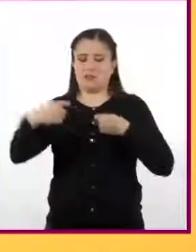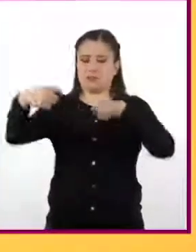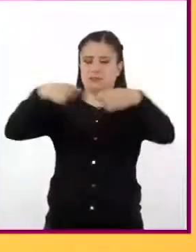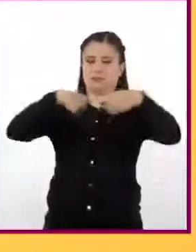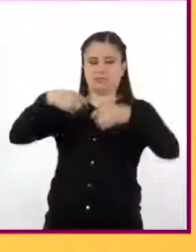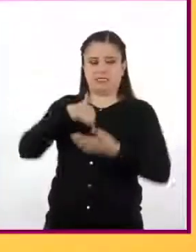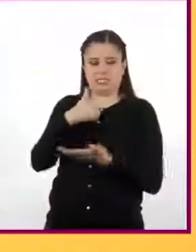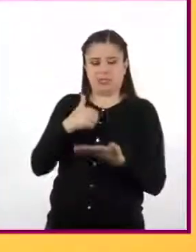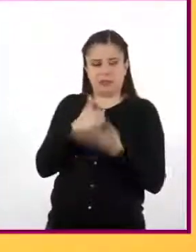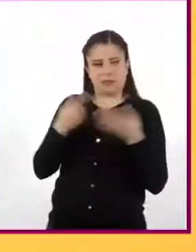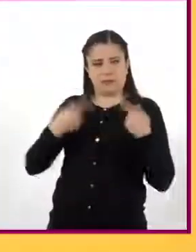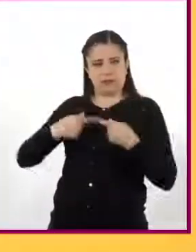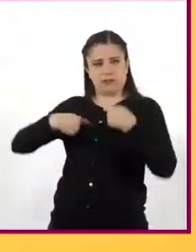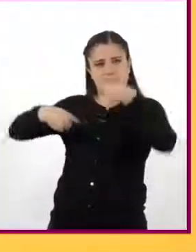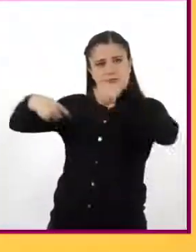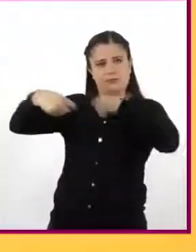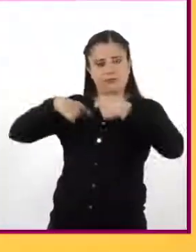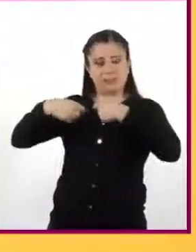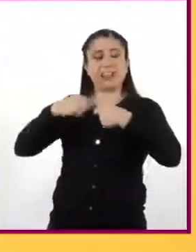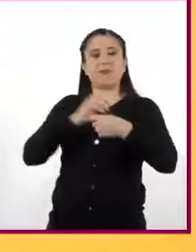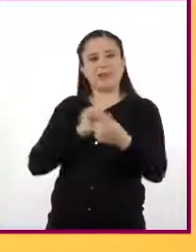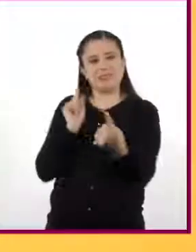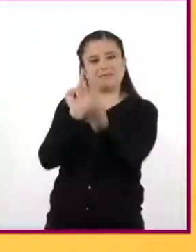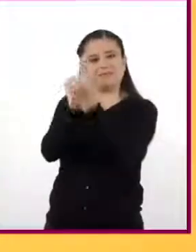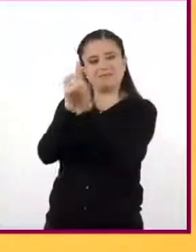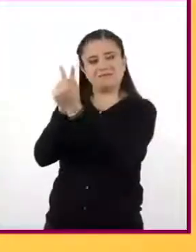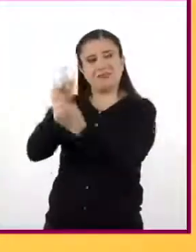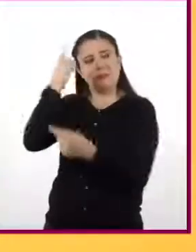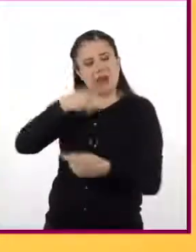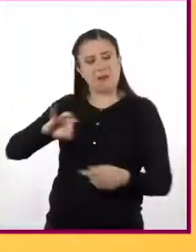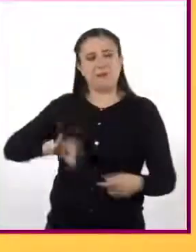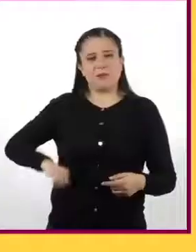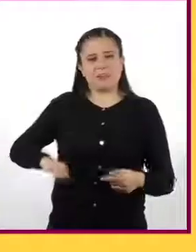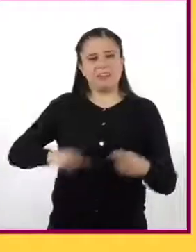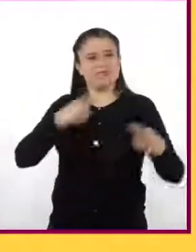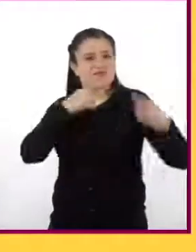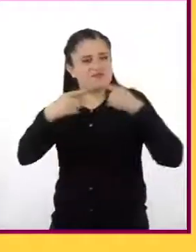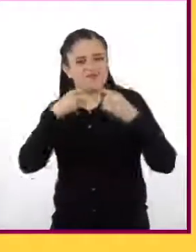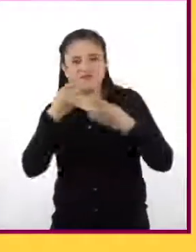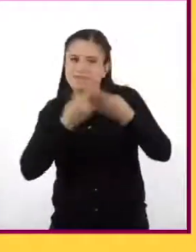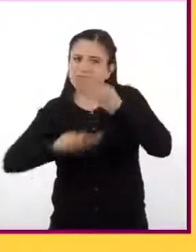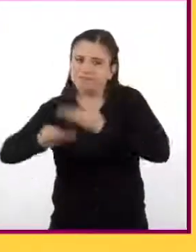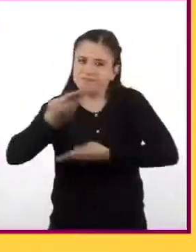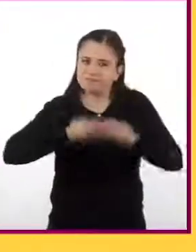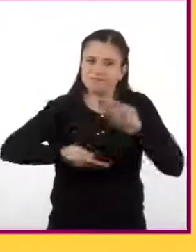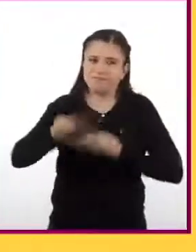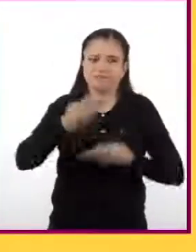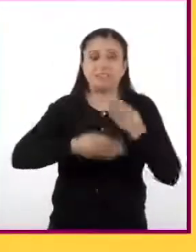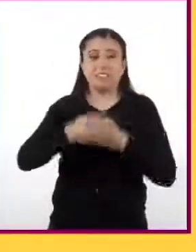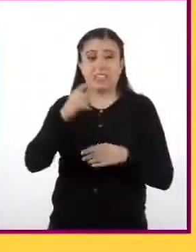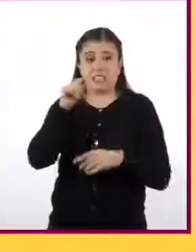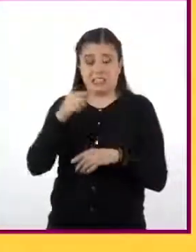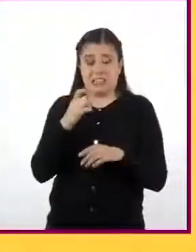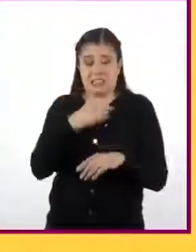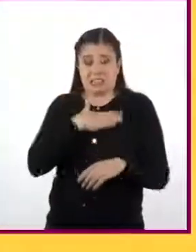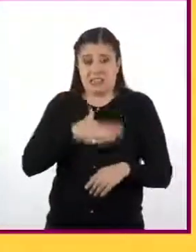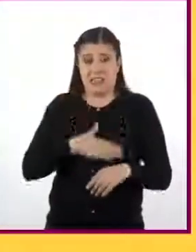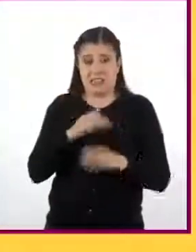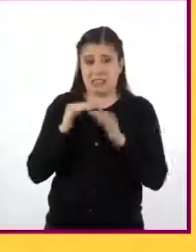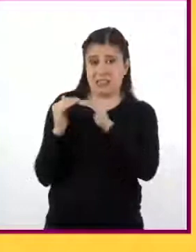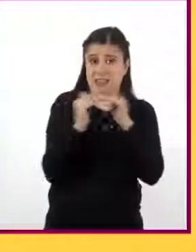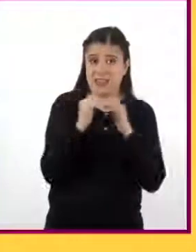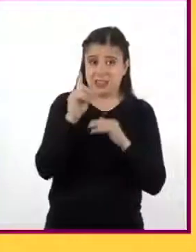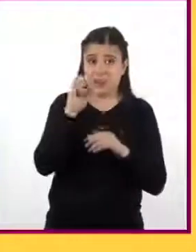establecer acuerdos y tomar decisiones acerca de asuntos de interés colectivo. En un Estado democrático, las y los